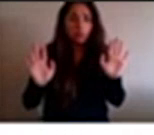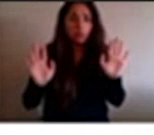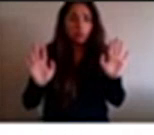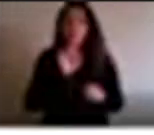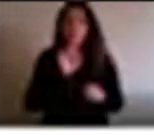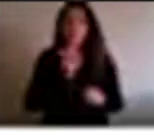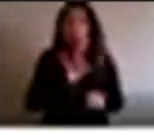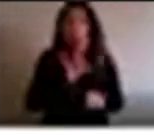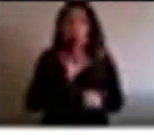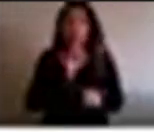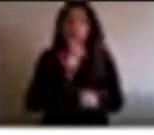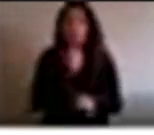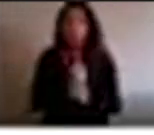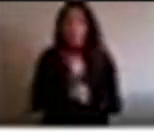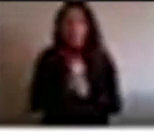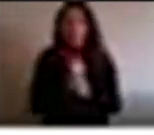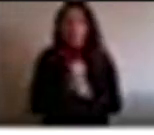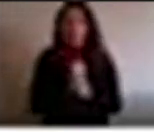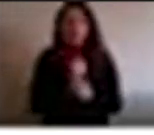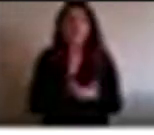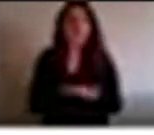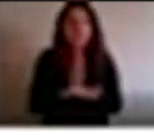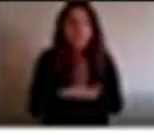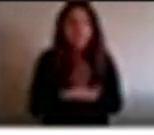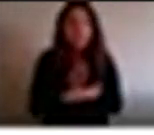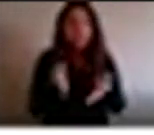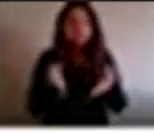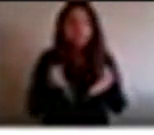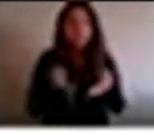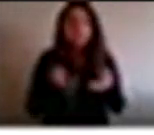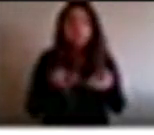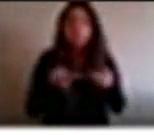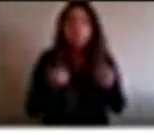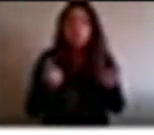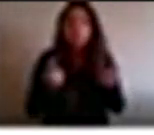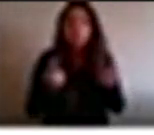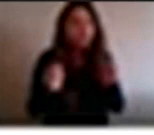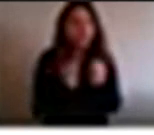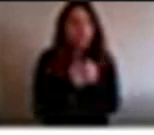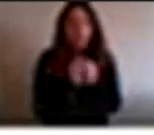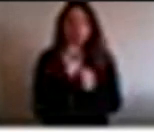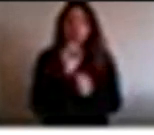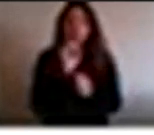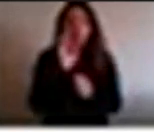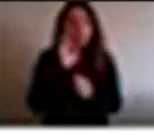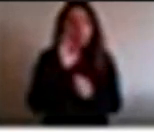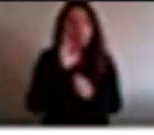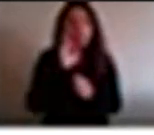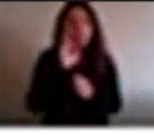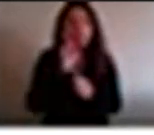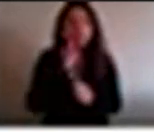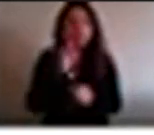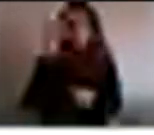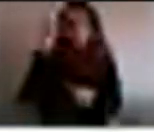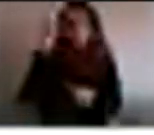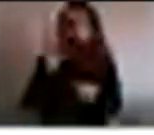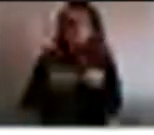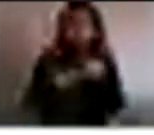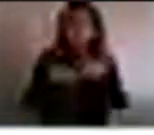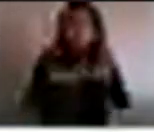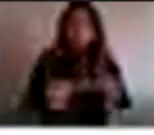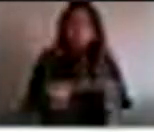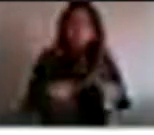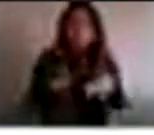contador público, va a contratar un contador público con o sin discapacidad y le va a reconocer el mismo salario y las mismas